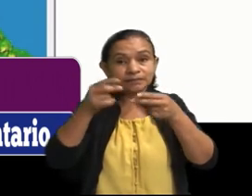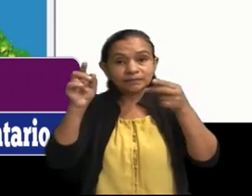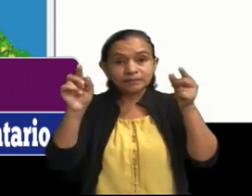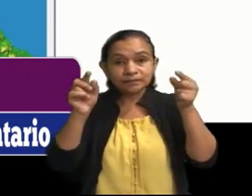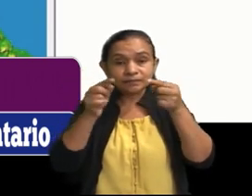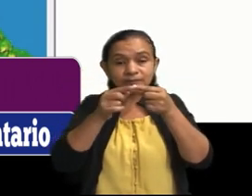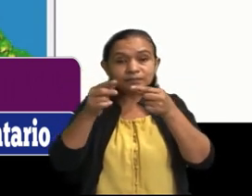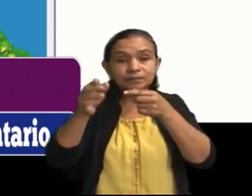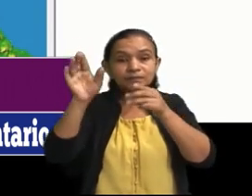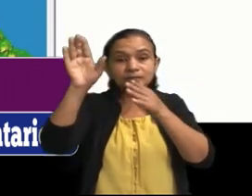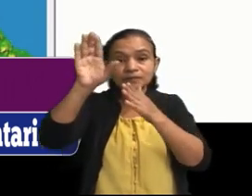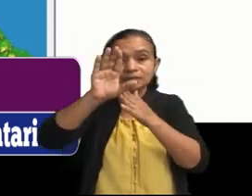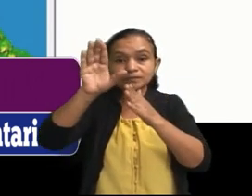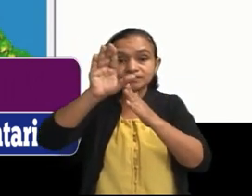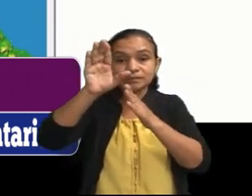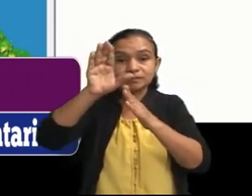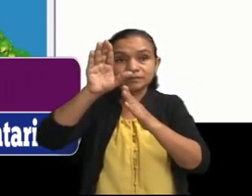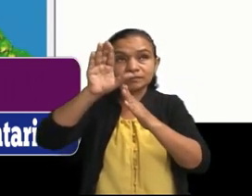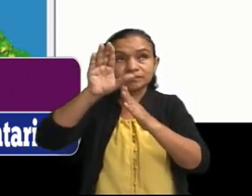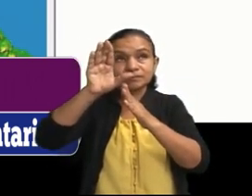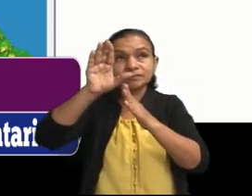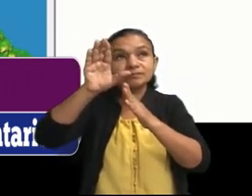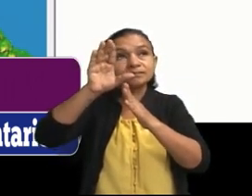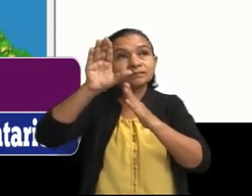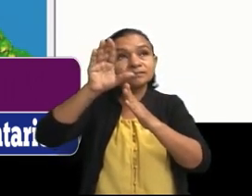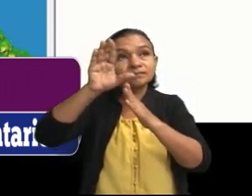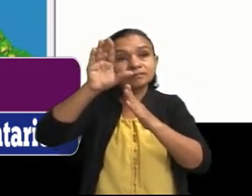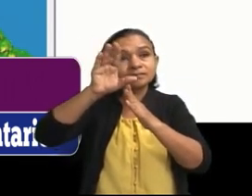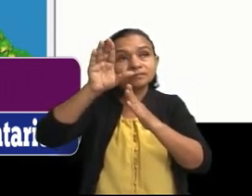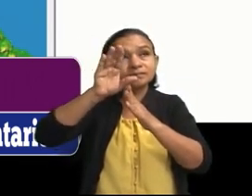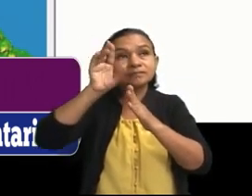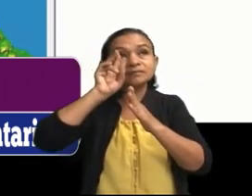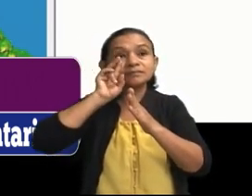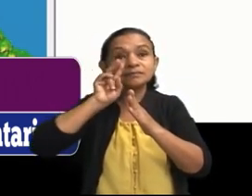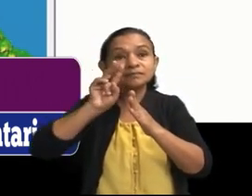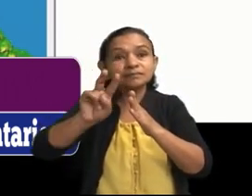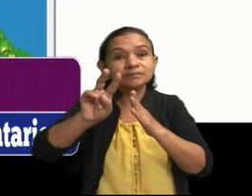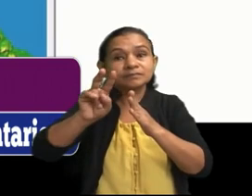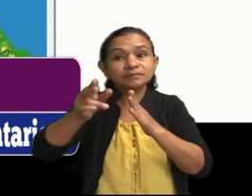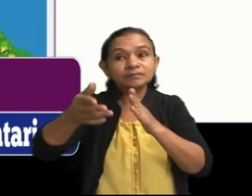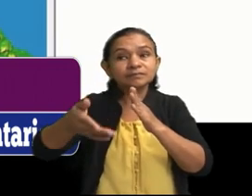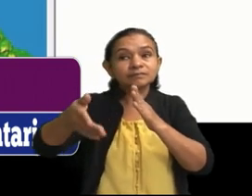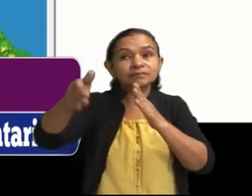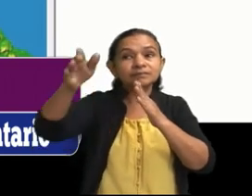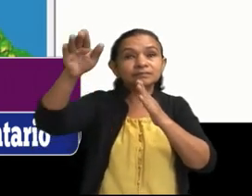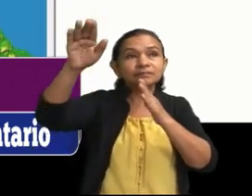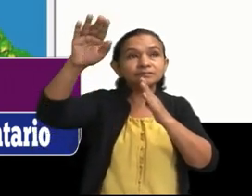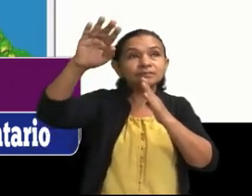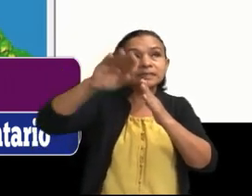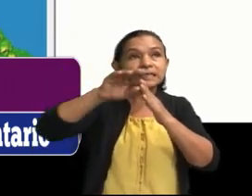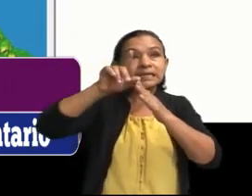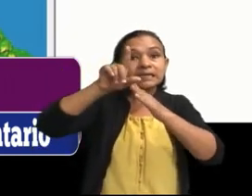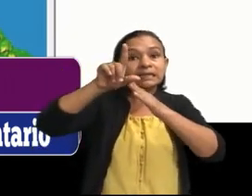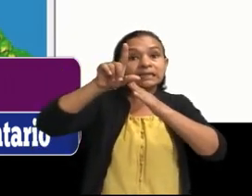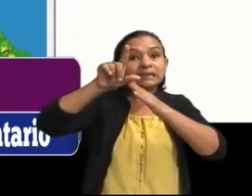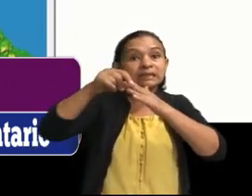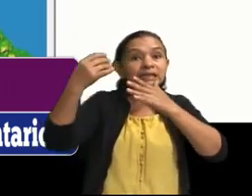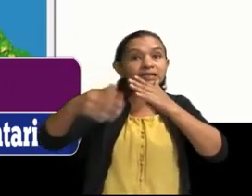de Corinto, del puerto Corinto, y vamos a ver, va a registrar una ola de más de 10 metros de